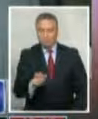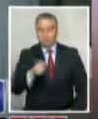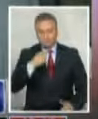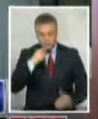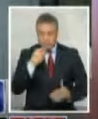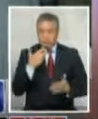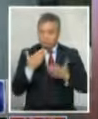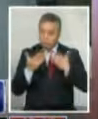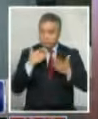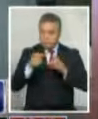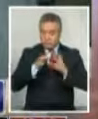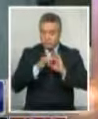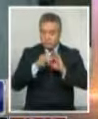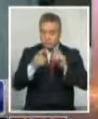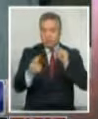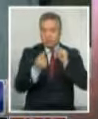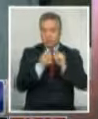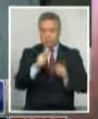CNN Chile.